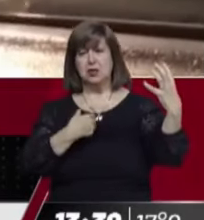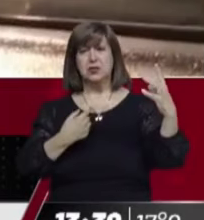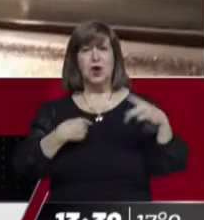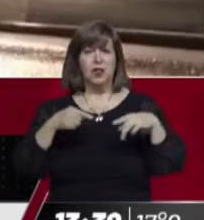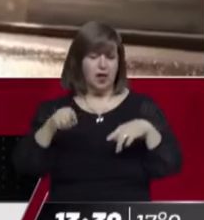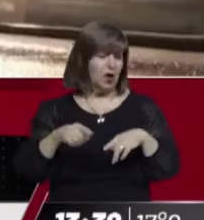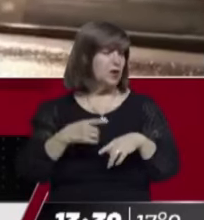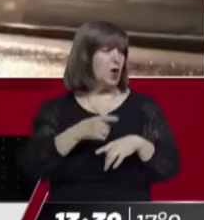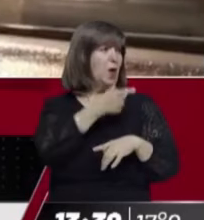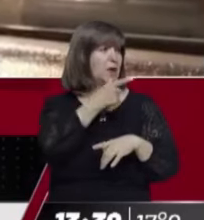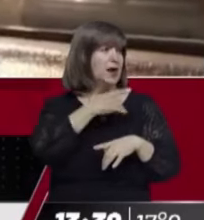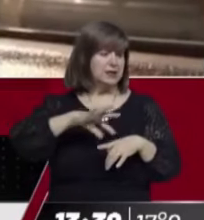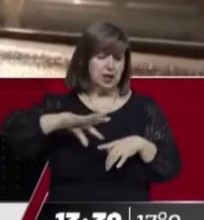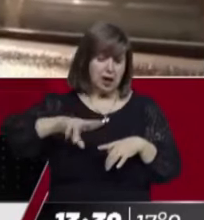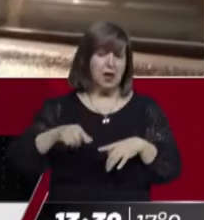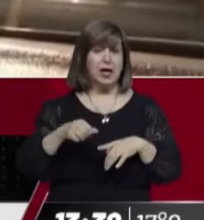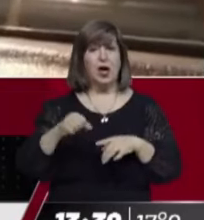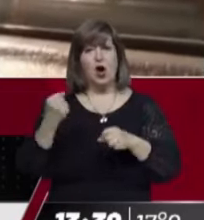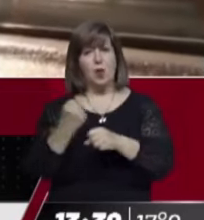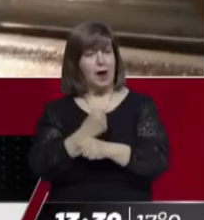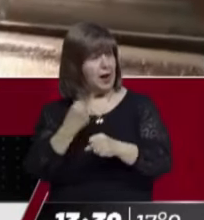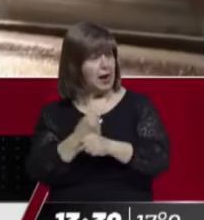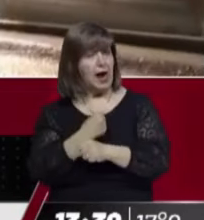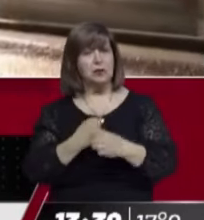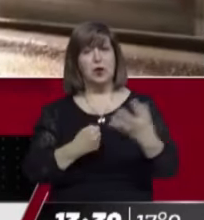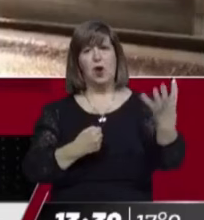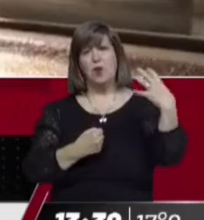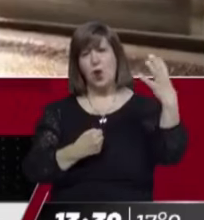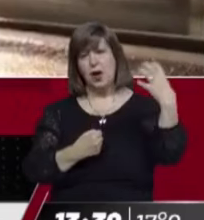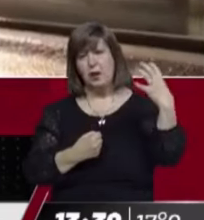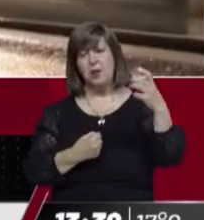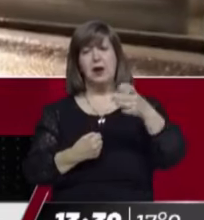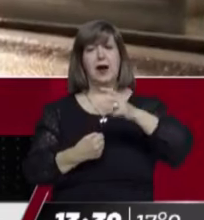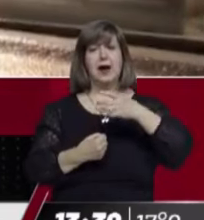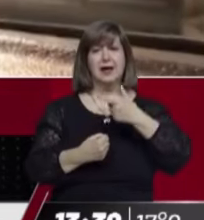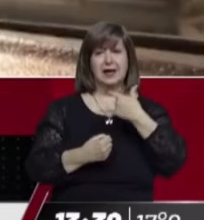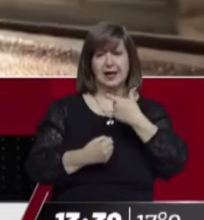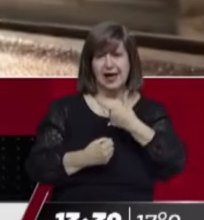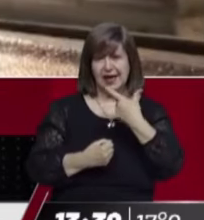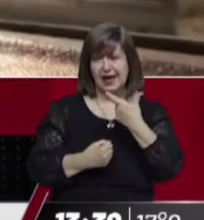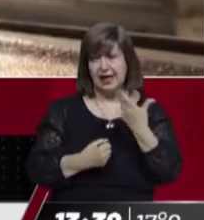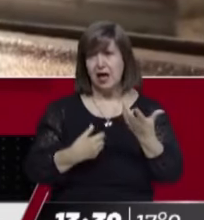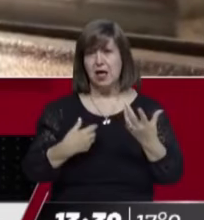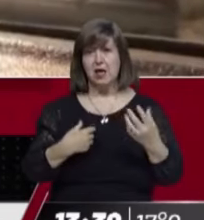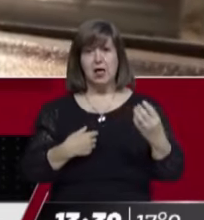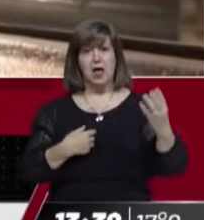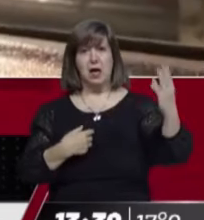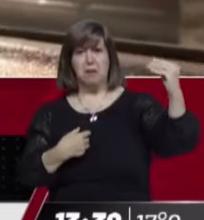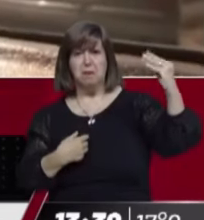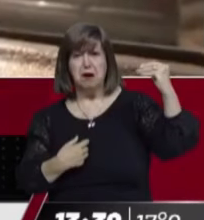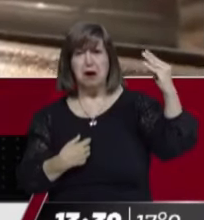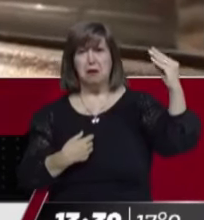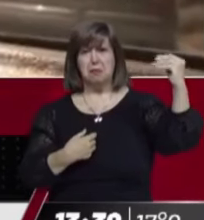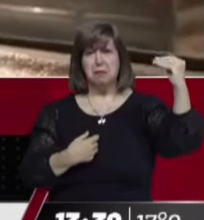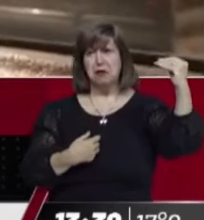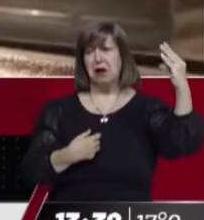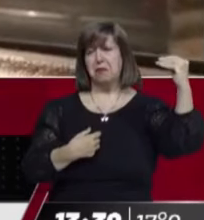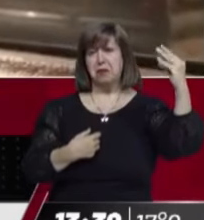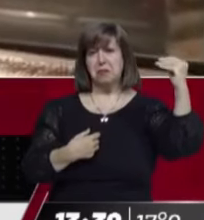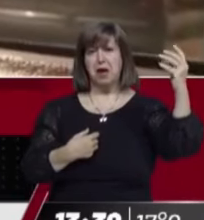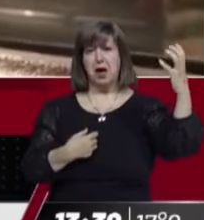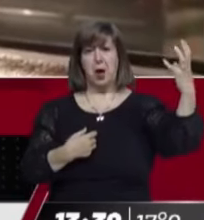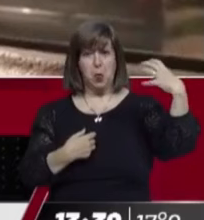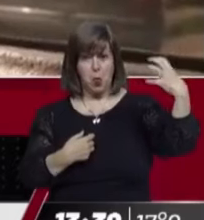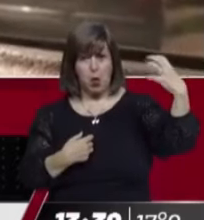quisieron el auto meo como que tiraron un comentario riéndose no sé qué y empezaron como a buscarnos no sé para a ver si decir la boca se